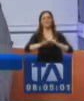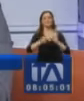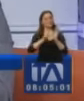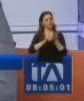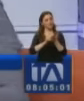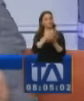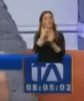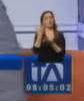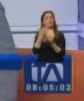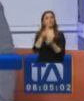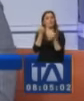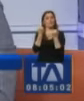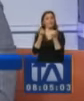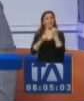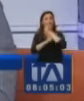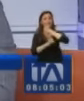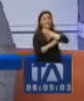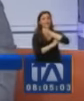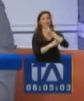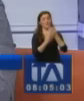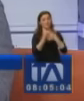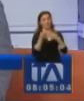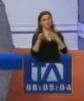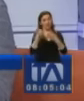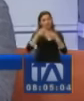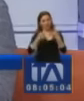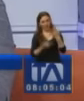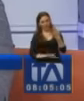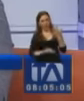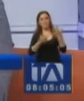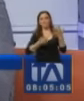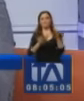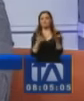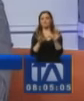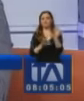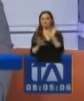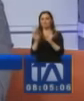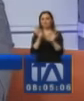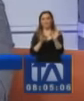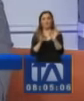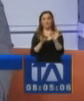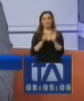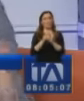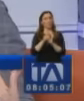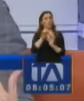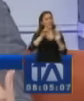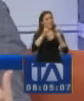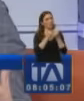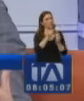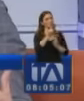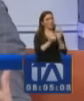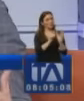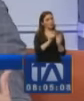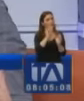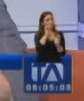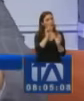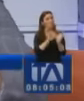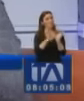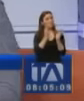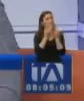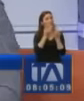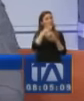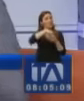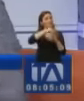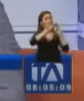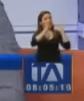sólida, mucho más fuerte y nos da muchas alternativas. Por lo tanto, si es que logramos que un pequeñito porcentaje de gente deje el auto en la casa, ya